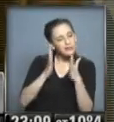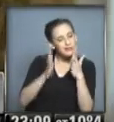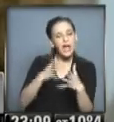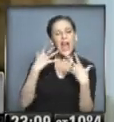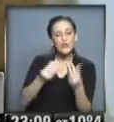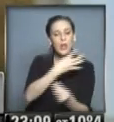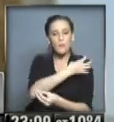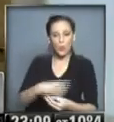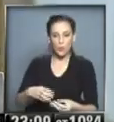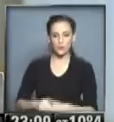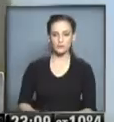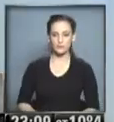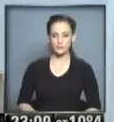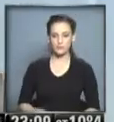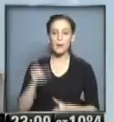venezolano